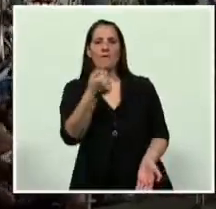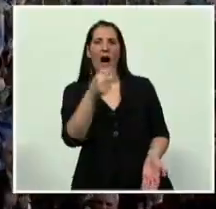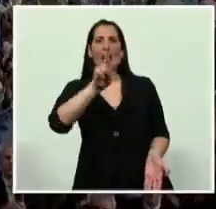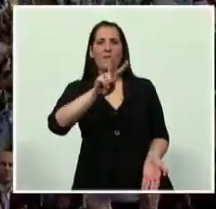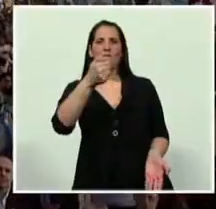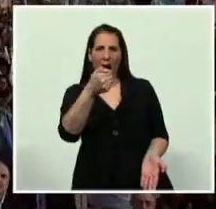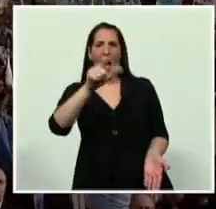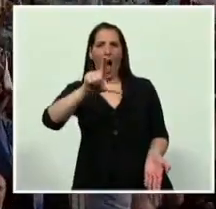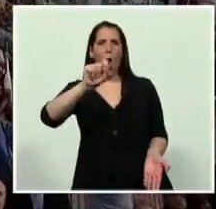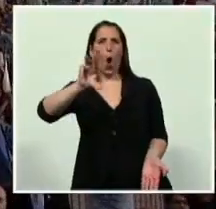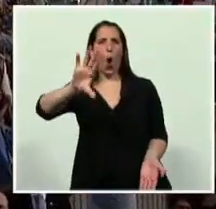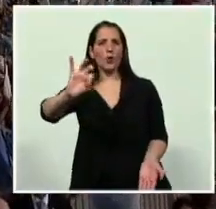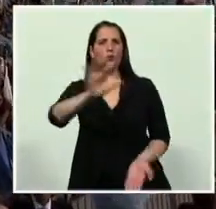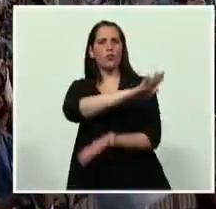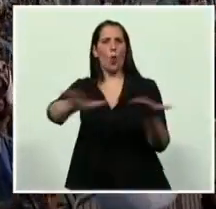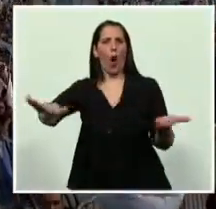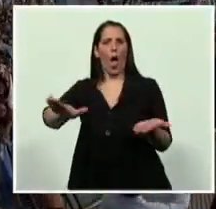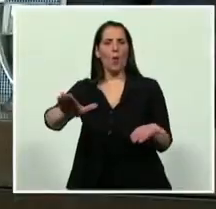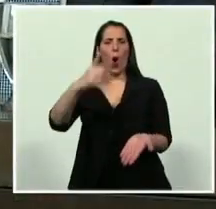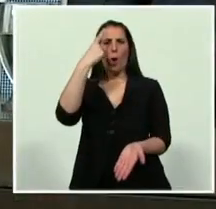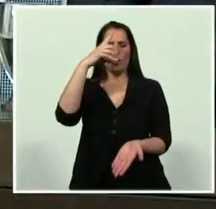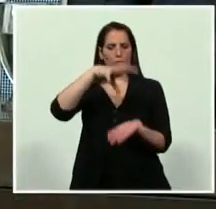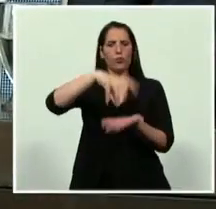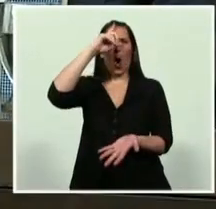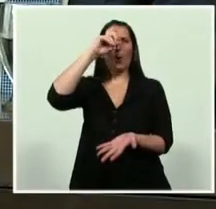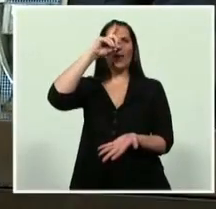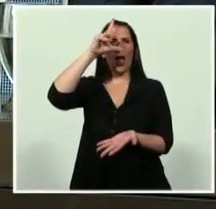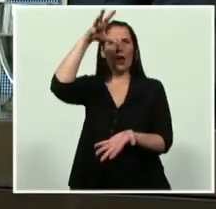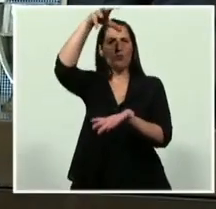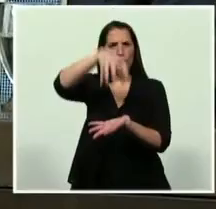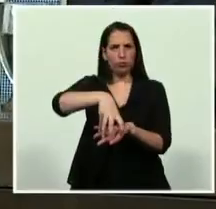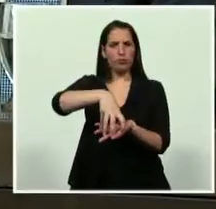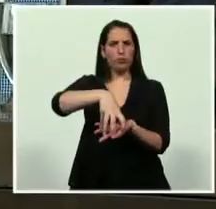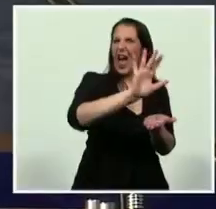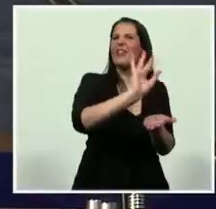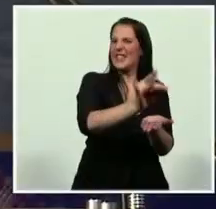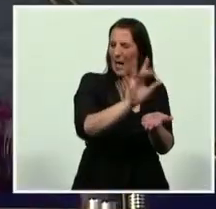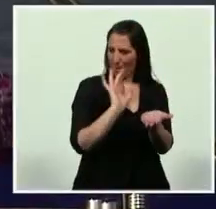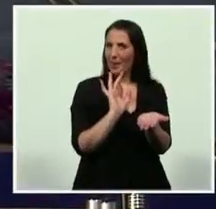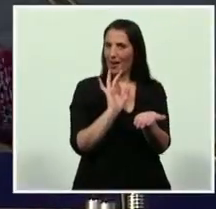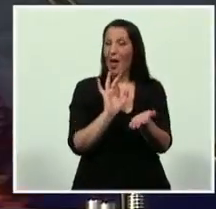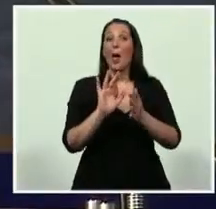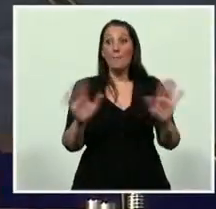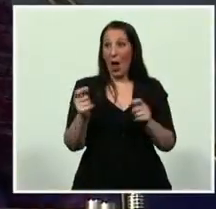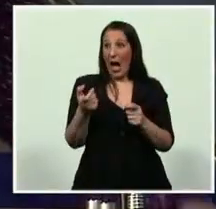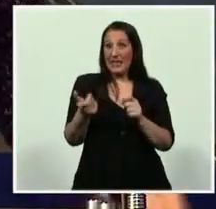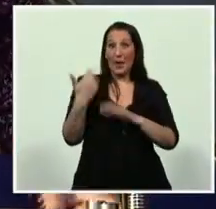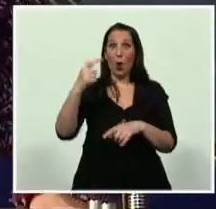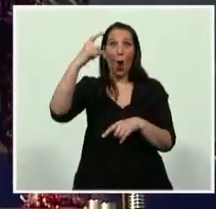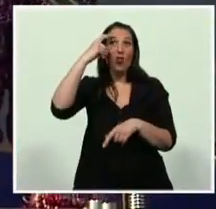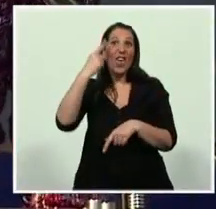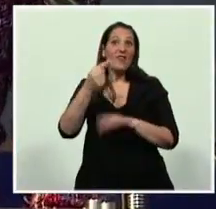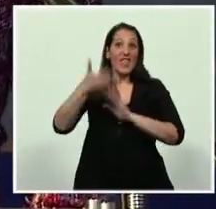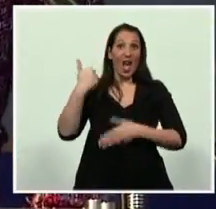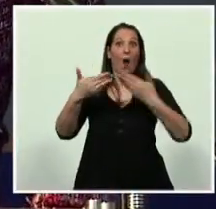estaremos presentando el otro en Gregorio de la Ferrer, luego de haber inaugurado hace 10 días atrás el Teresa